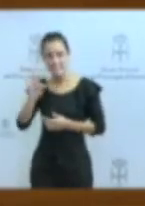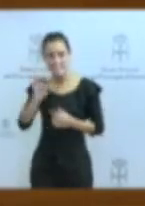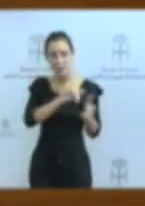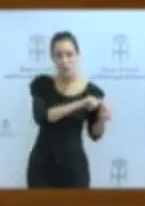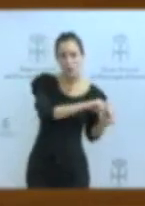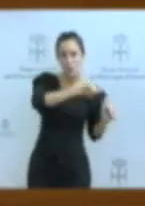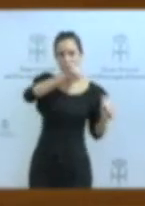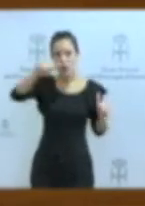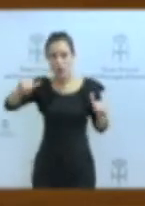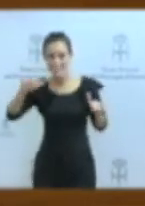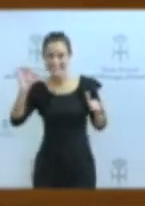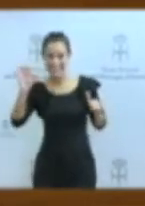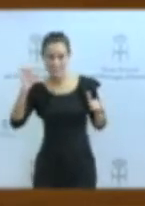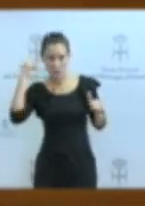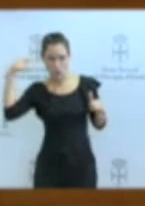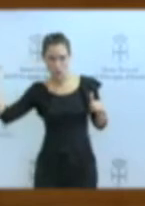usted